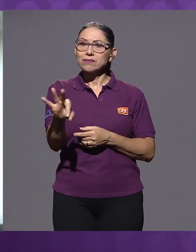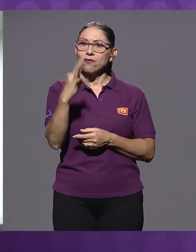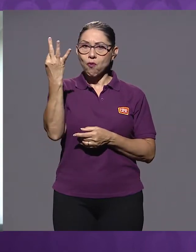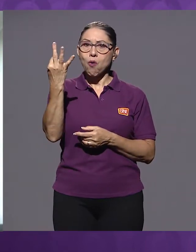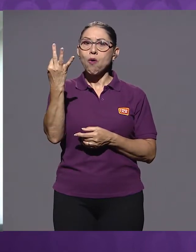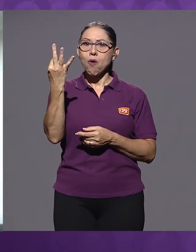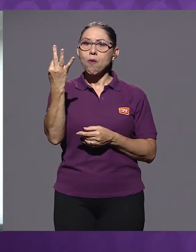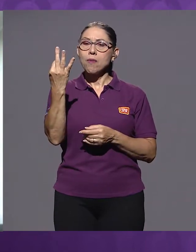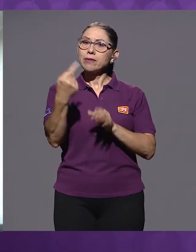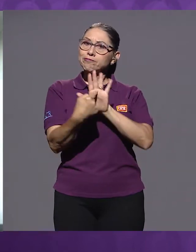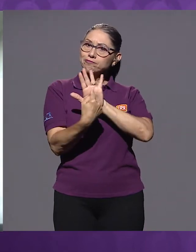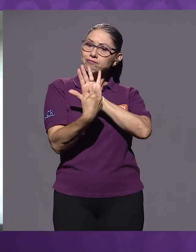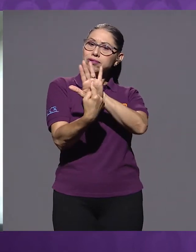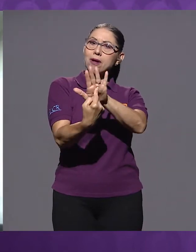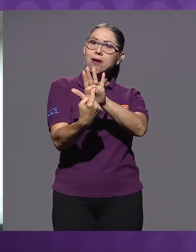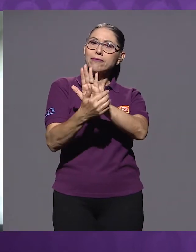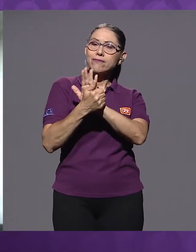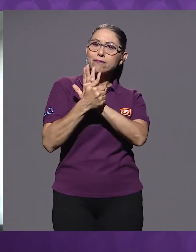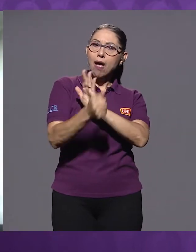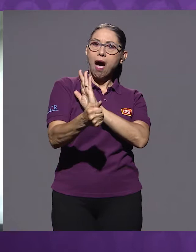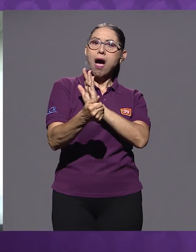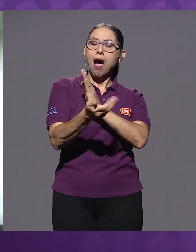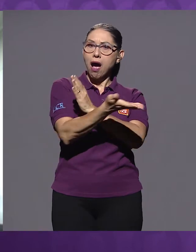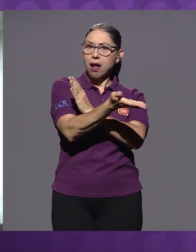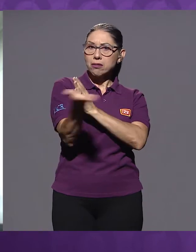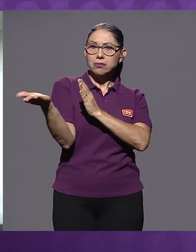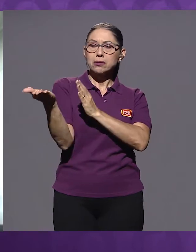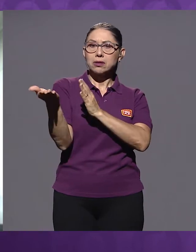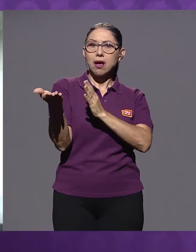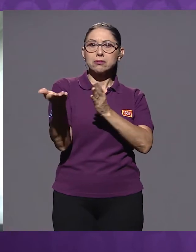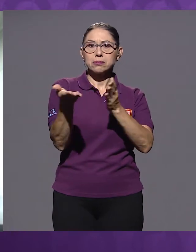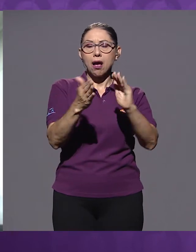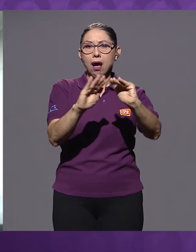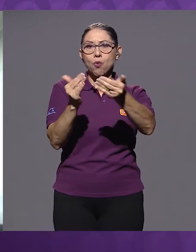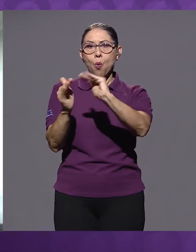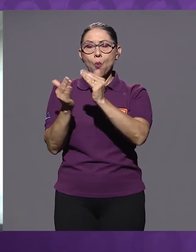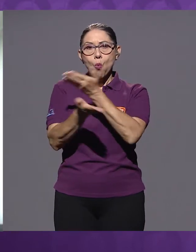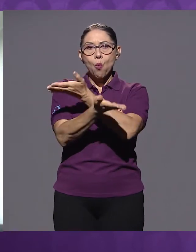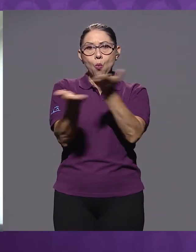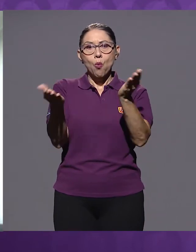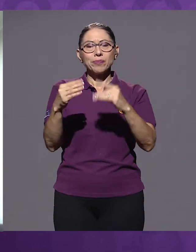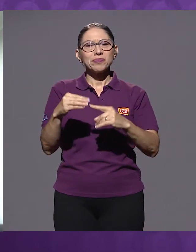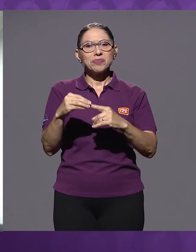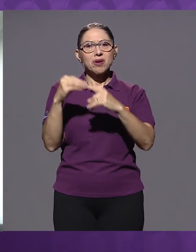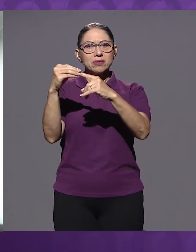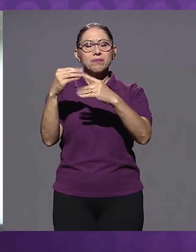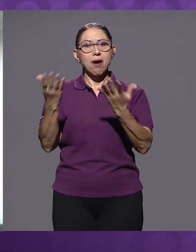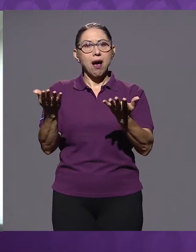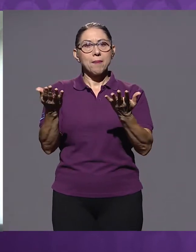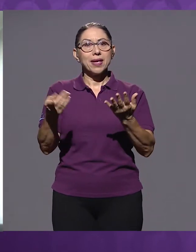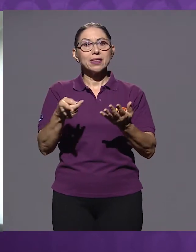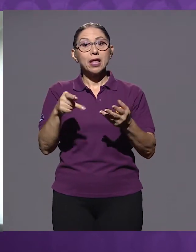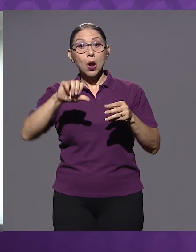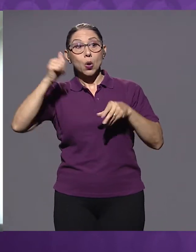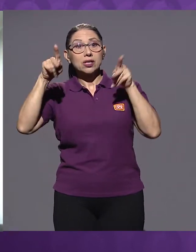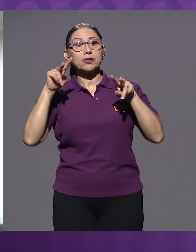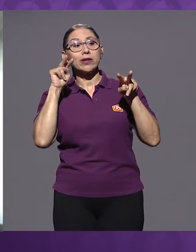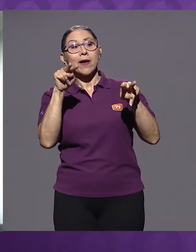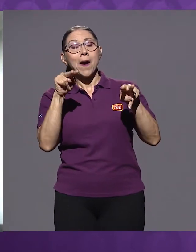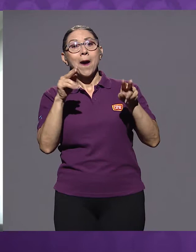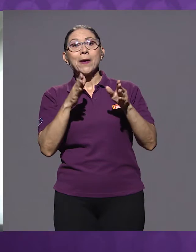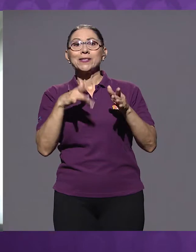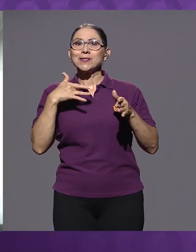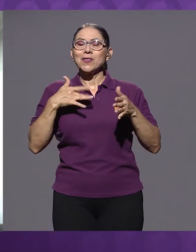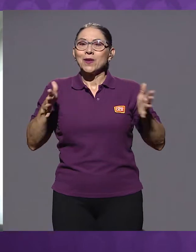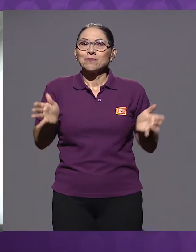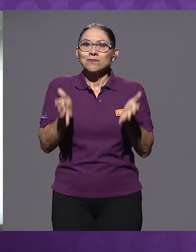maneras de destacar pues, los talentos de esta comunidad y principalmente sirven como inspiración para